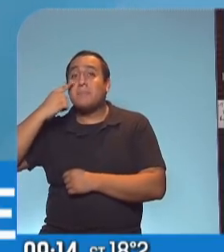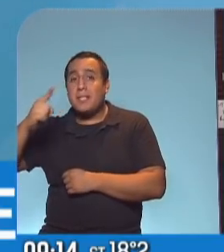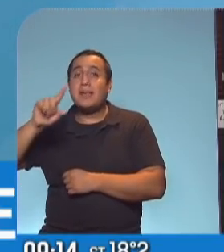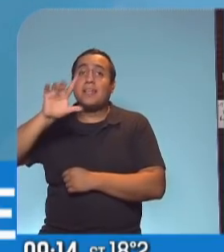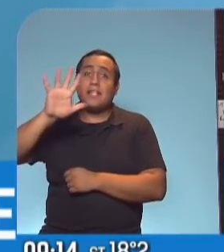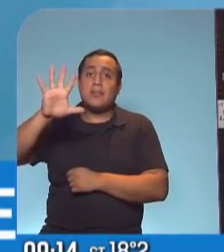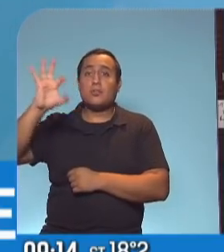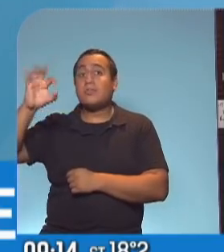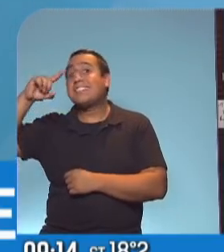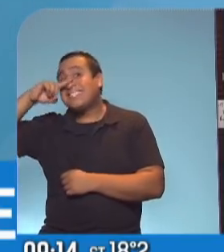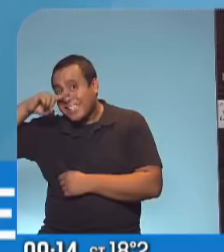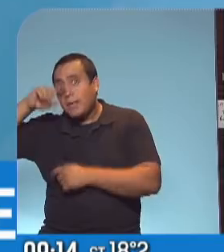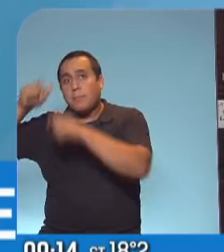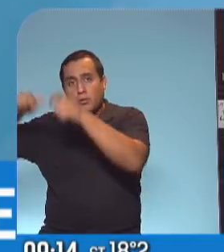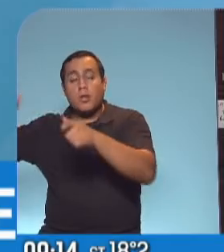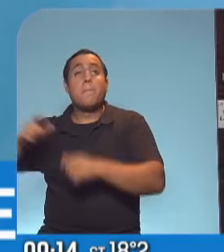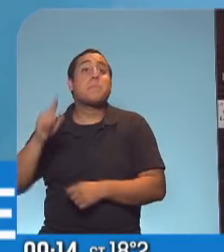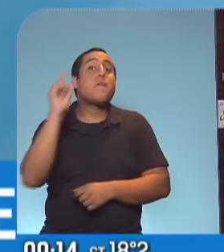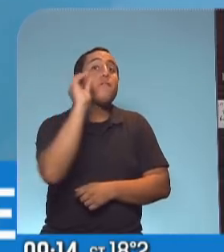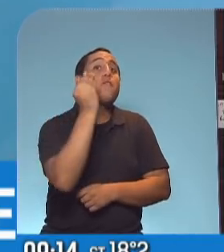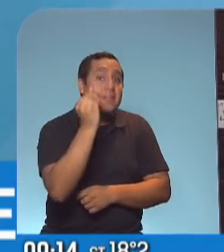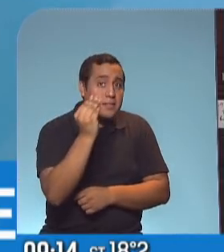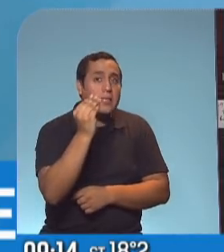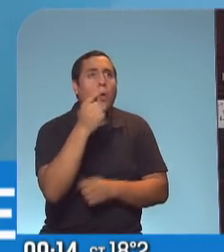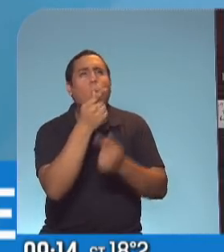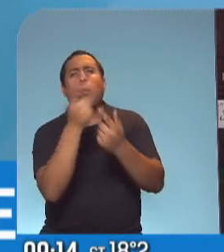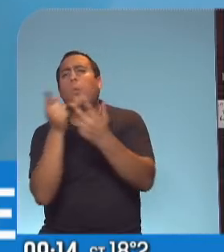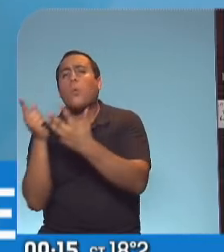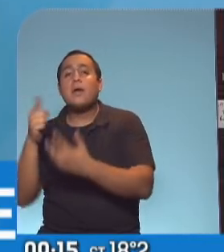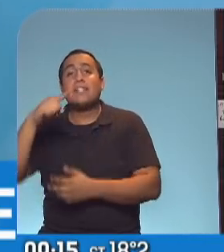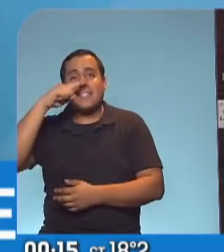76.507 casos. Brasil ha notificado